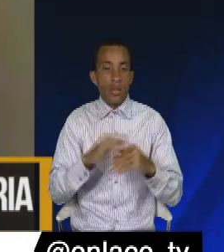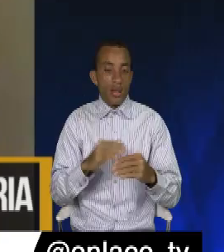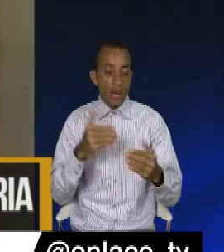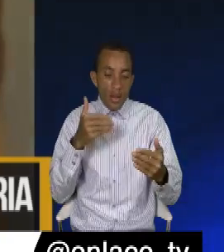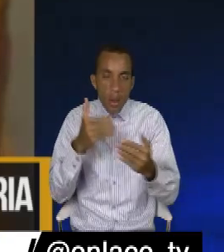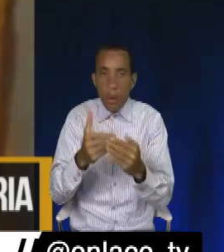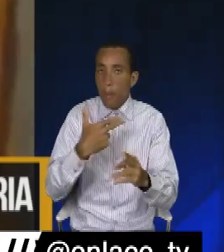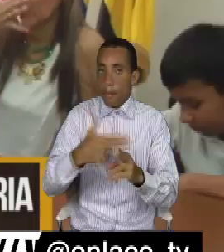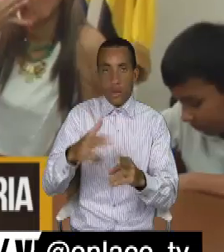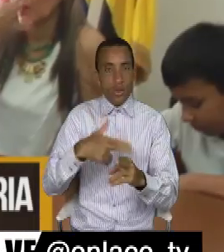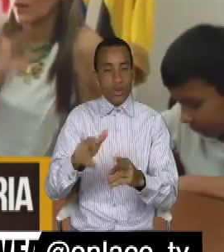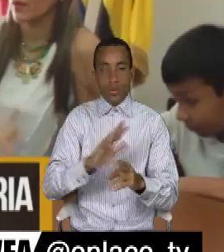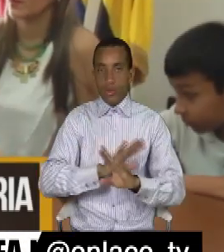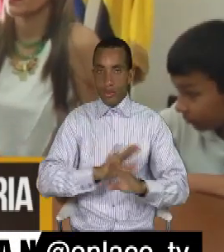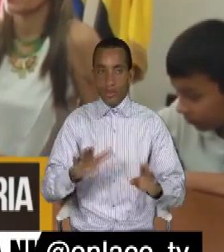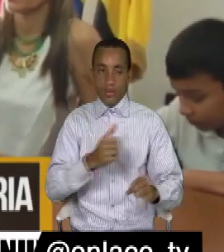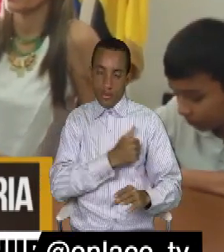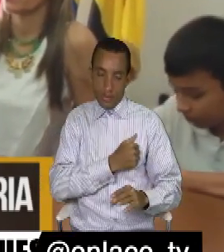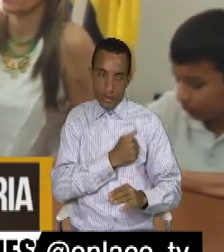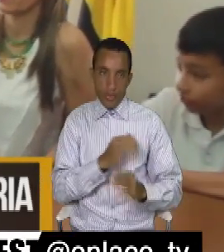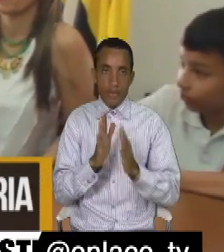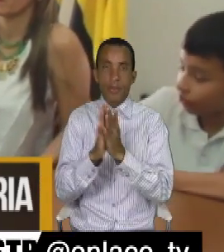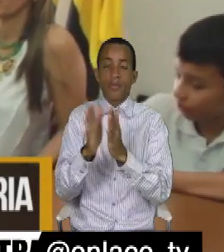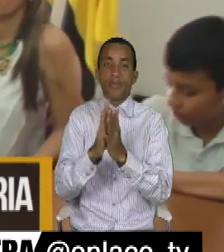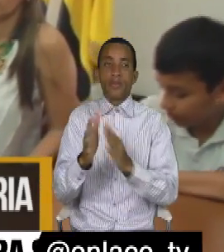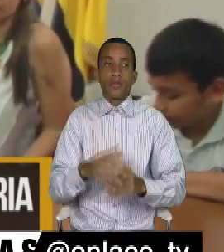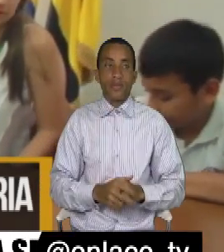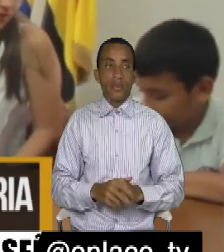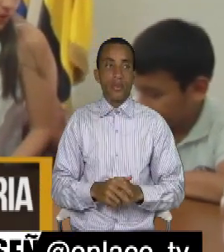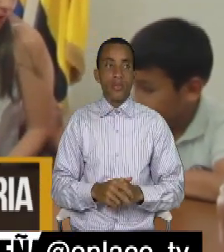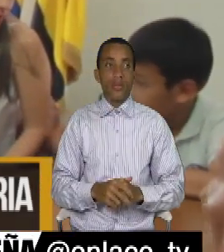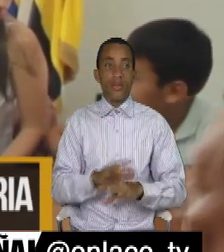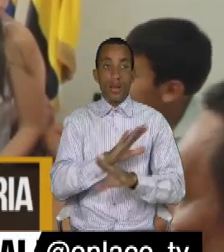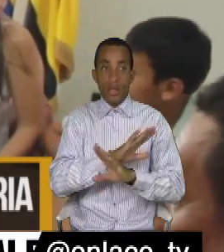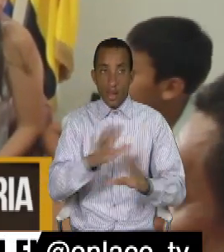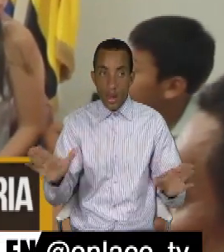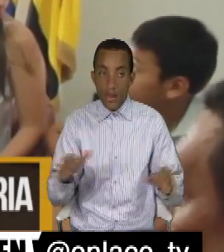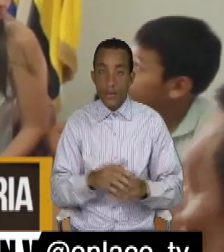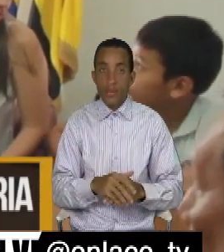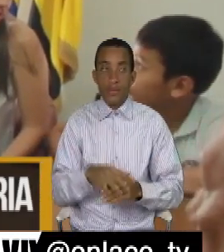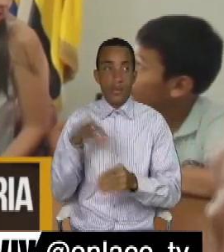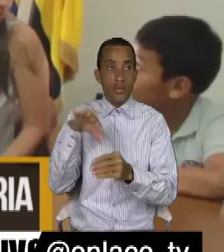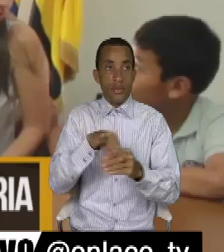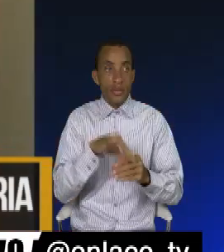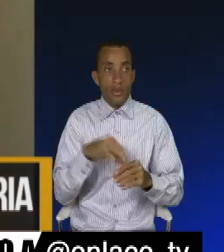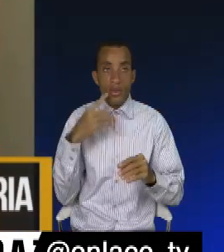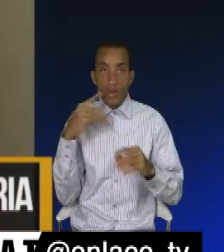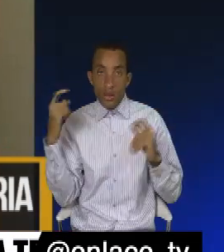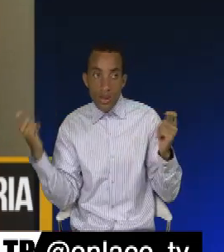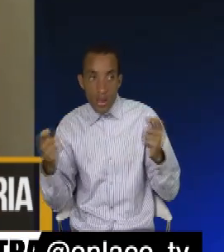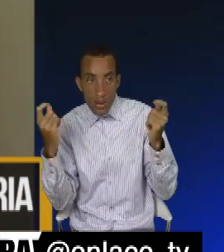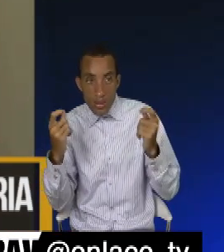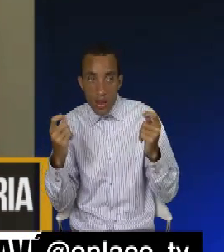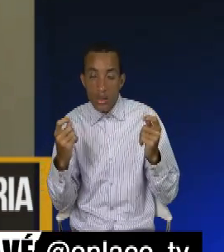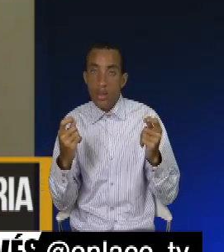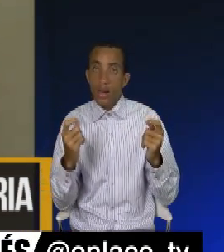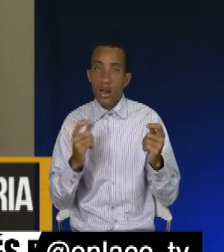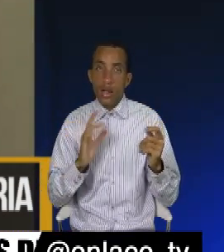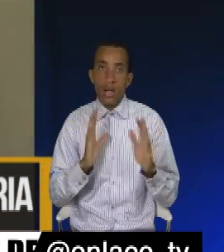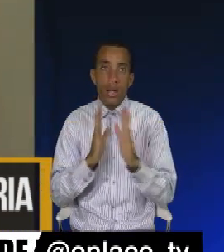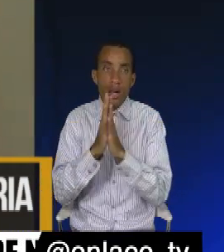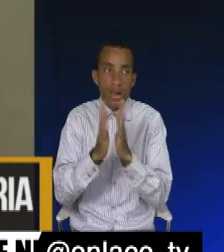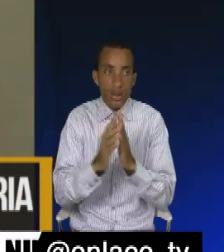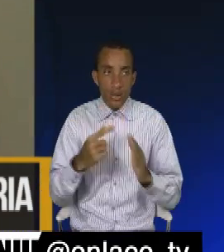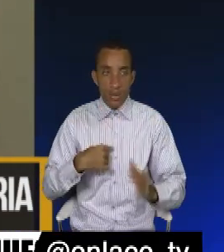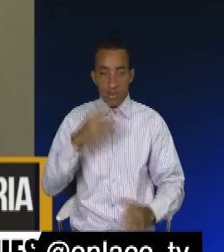tiempo posible. Ha dicho el mandatario de los barranqueños que una vez fijada esa elección no hará campaña en ese proceso. También tomé la